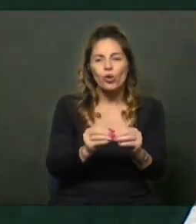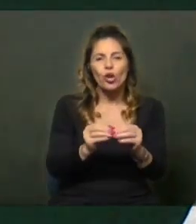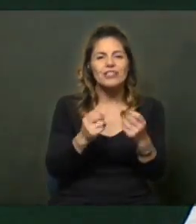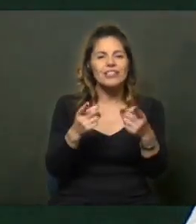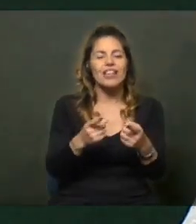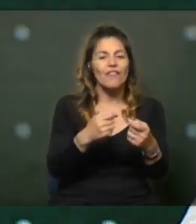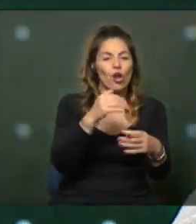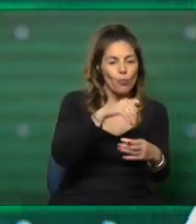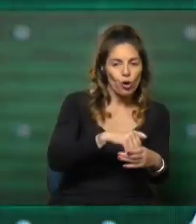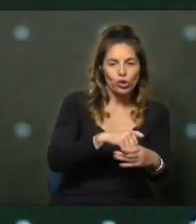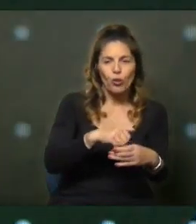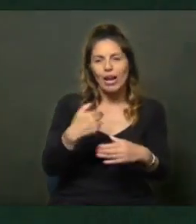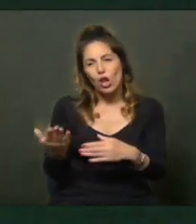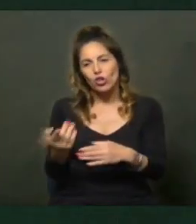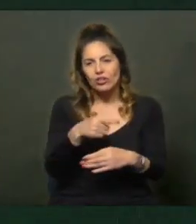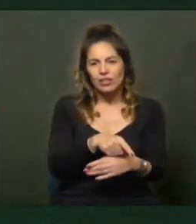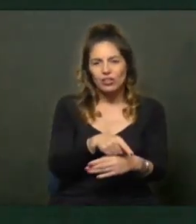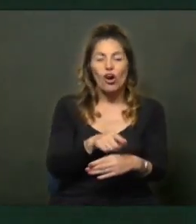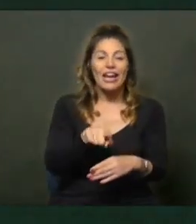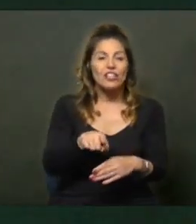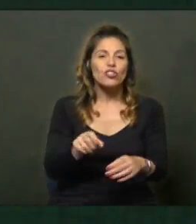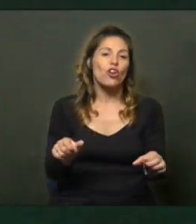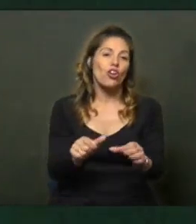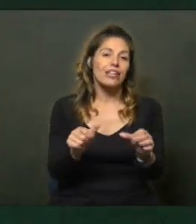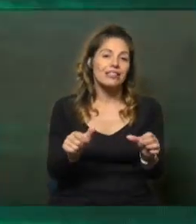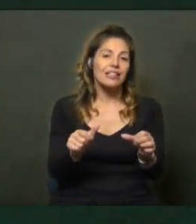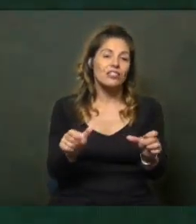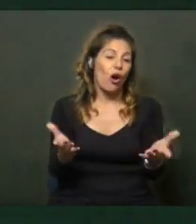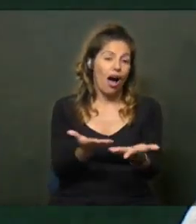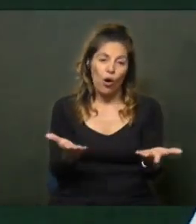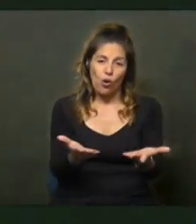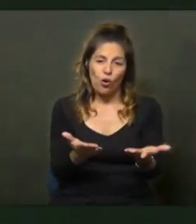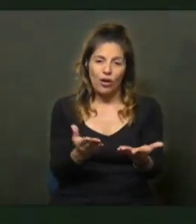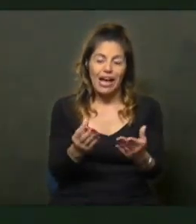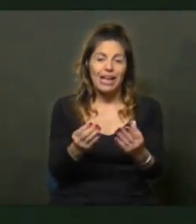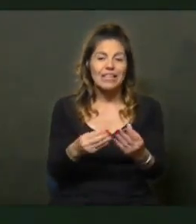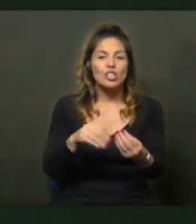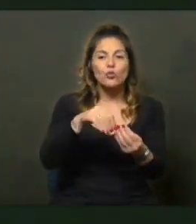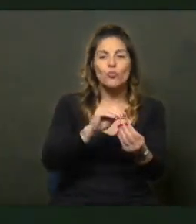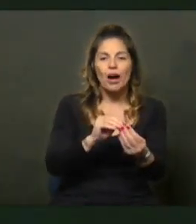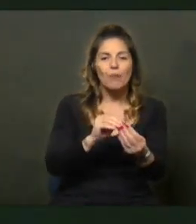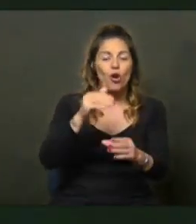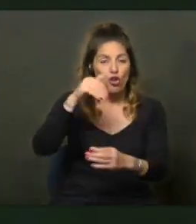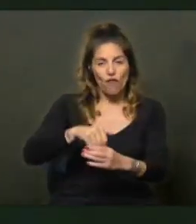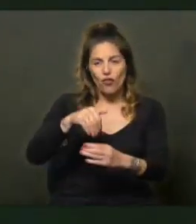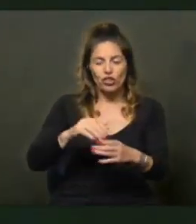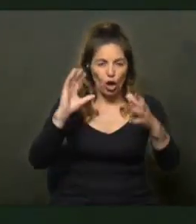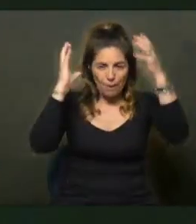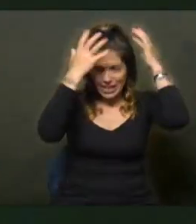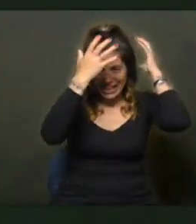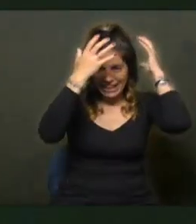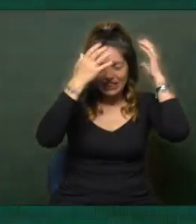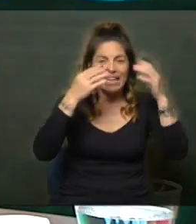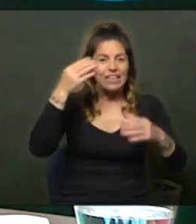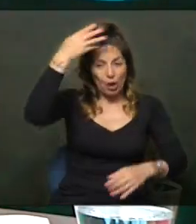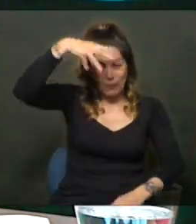los votos para un lado si se van para el otro de alguna forma eso fue lo que lo que termina pasando si sumamos los votos que tuvo Miley los votos por ejemplo de eh